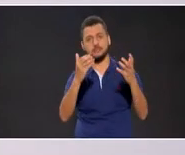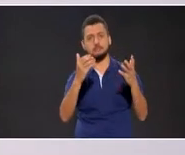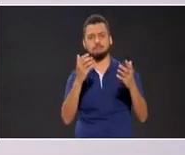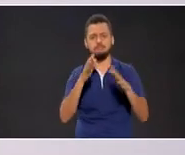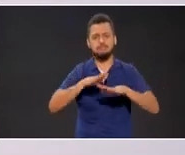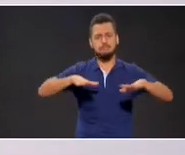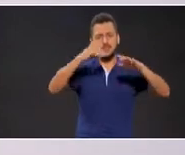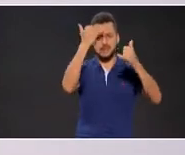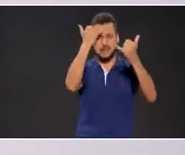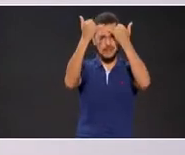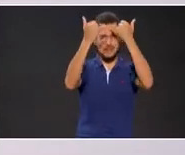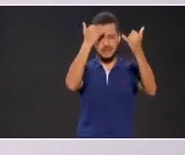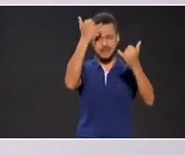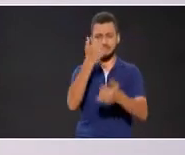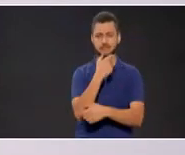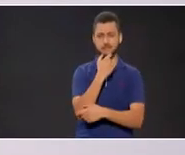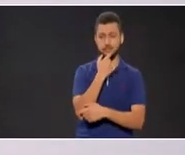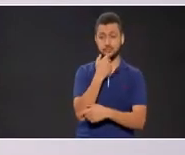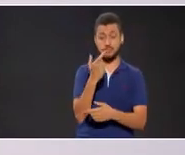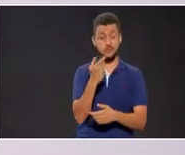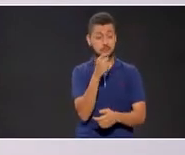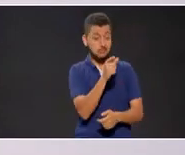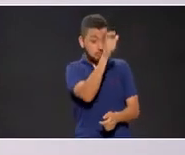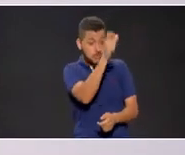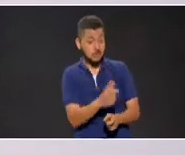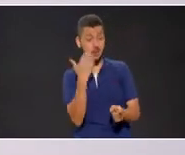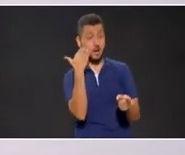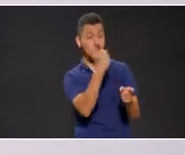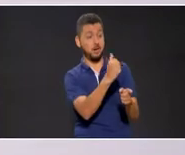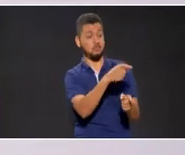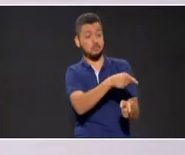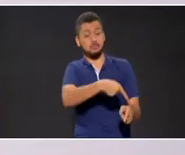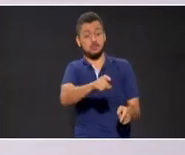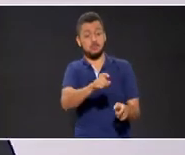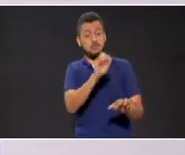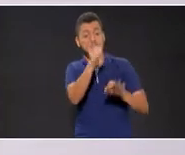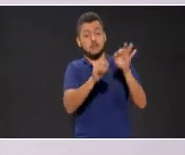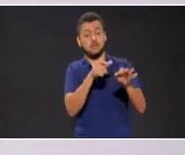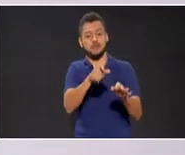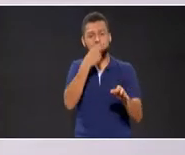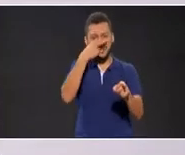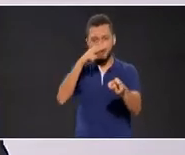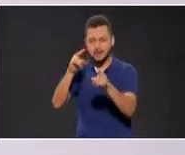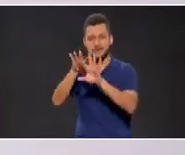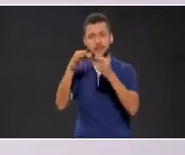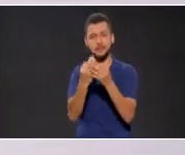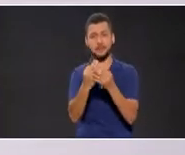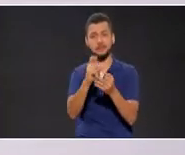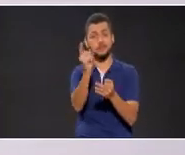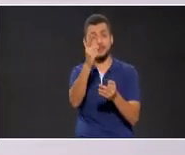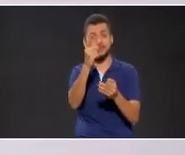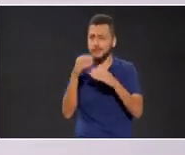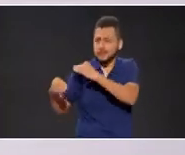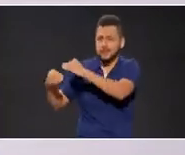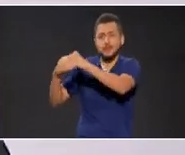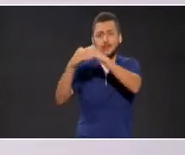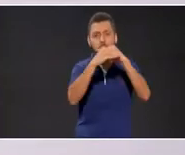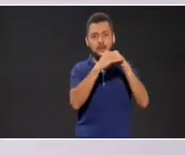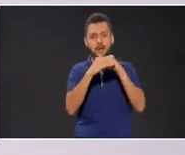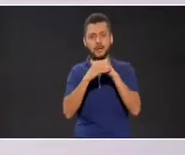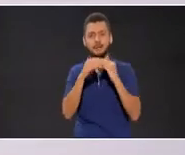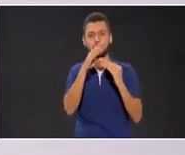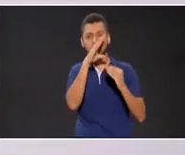sociedad de que la el cuidado es una responsabilidad exclusiva de la mujer para poder construir a partir de ahí autonomía económica que la permita